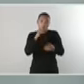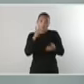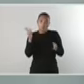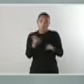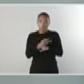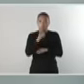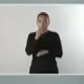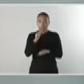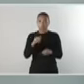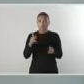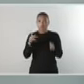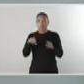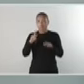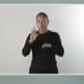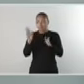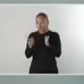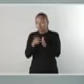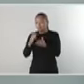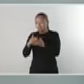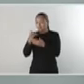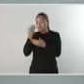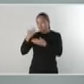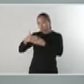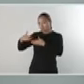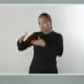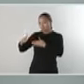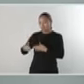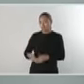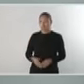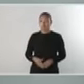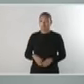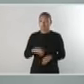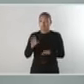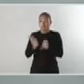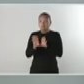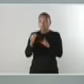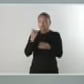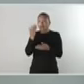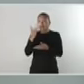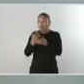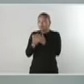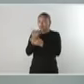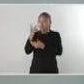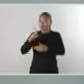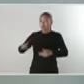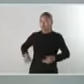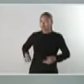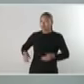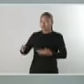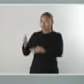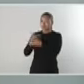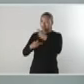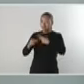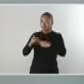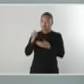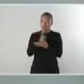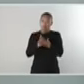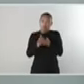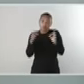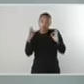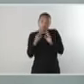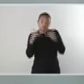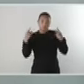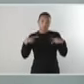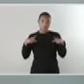la otra opción es que se vayan y con la alternancia pacífica que llegue Un gobierno ciudadano Un gobierno cercano a la gente Un gobierno